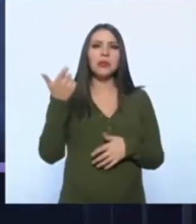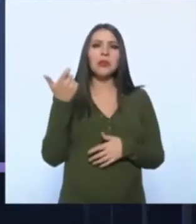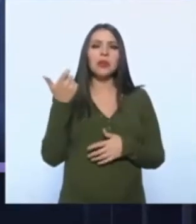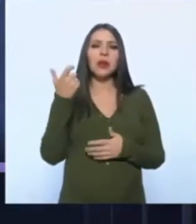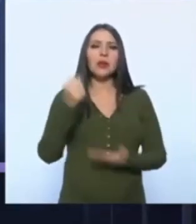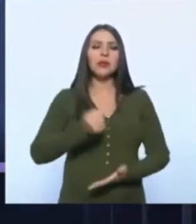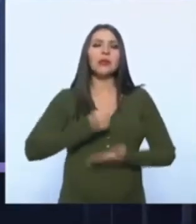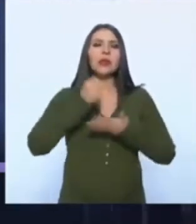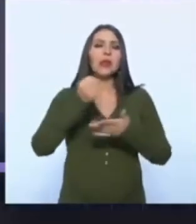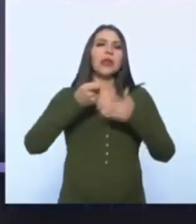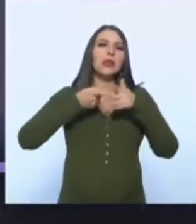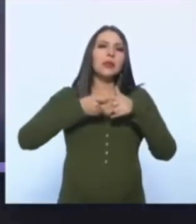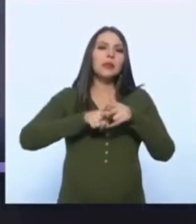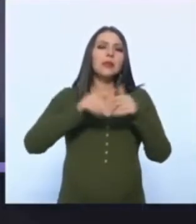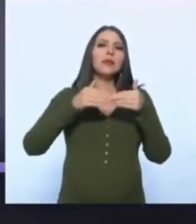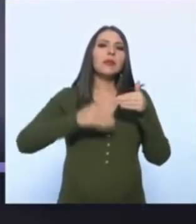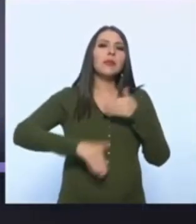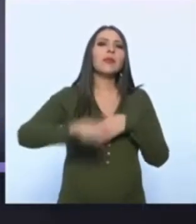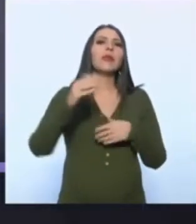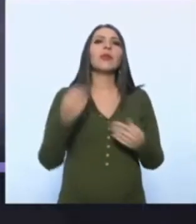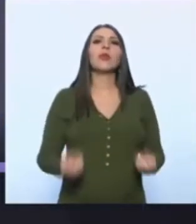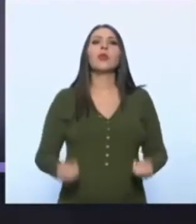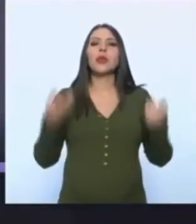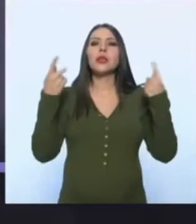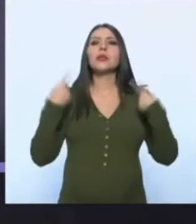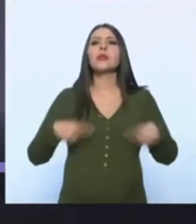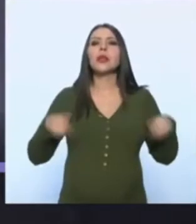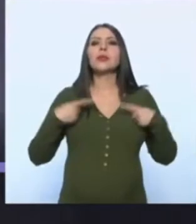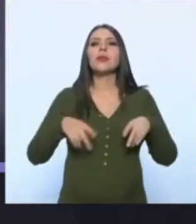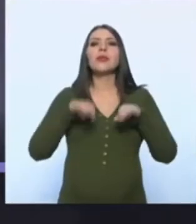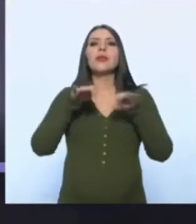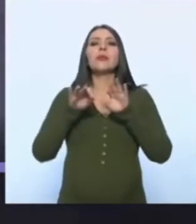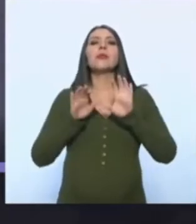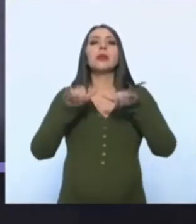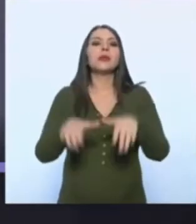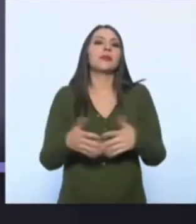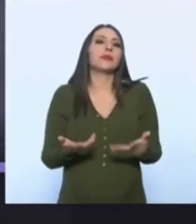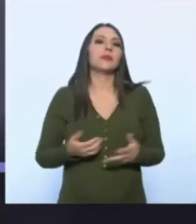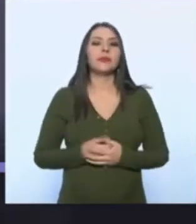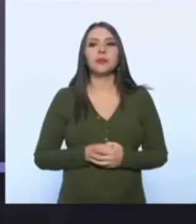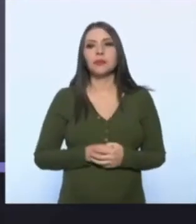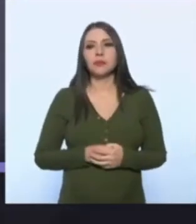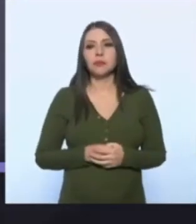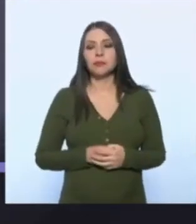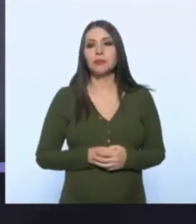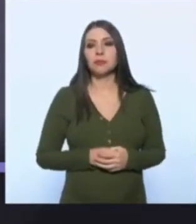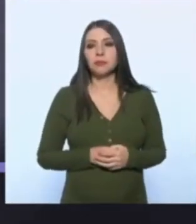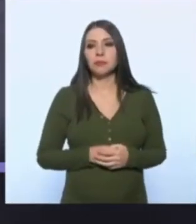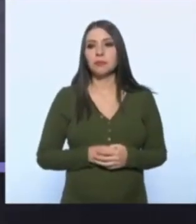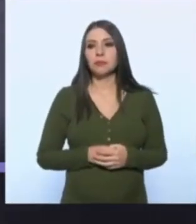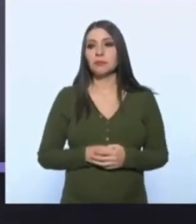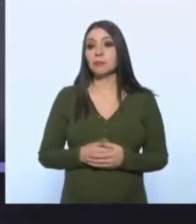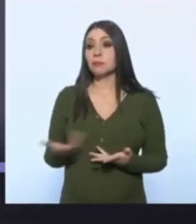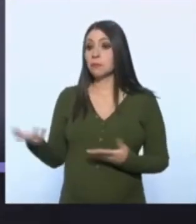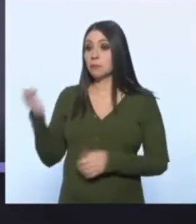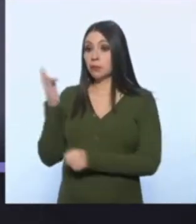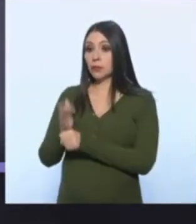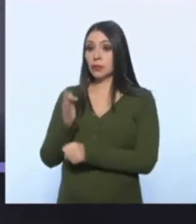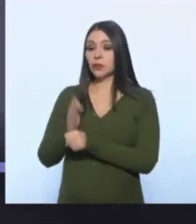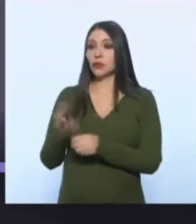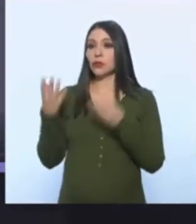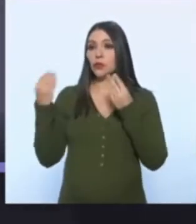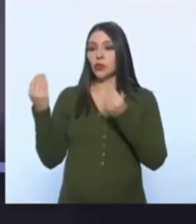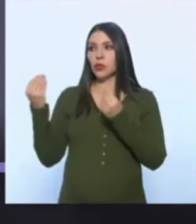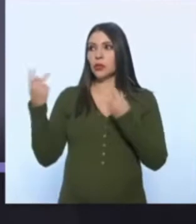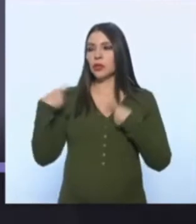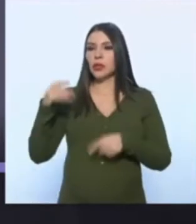podría arrancar y el número de personas que trabajarían ahí? Mira, actualmente hay muchos defensores que están regados por